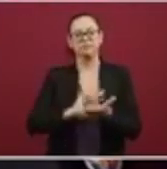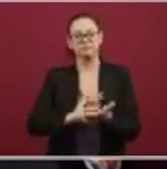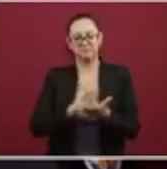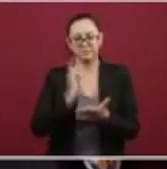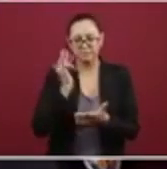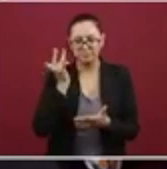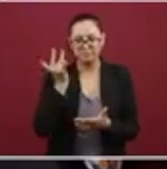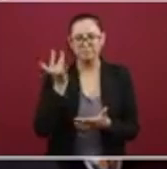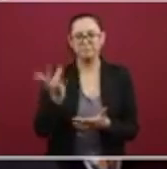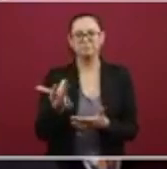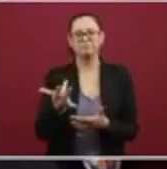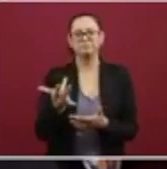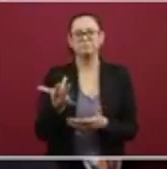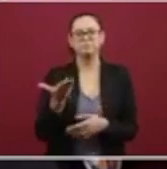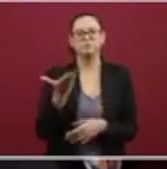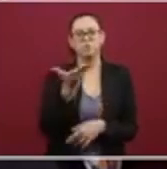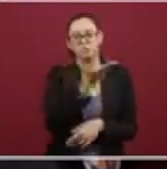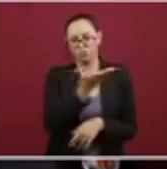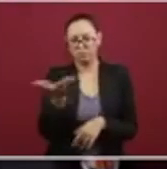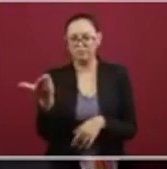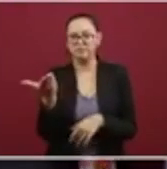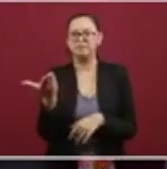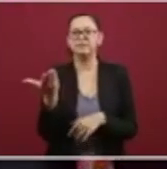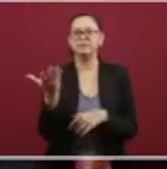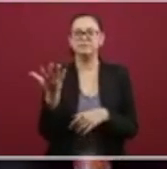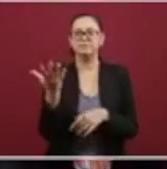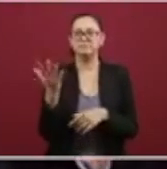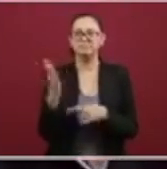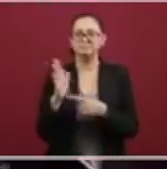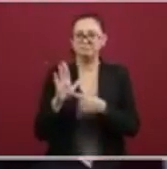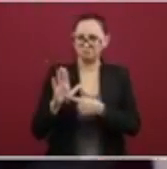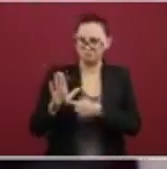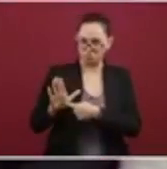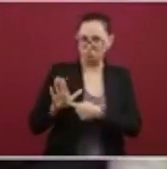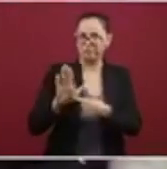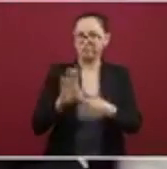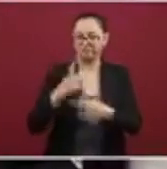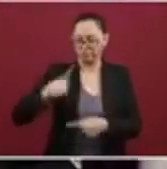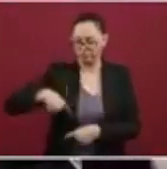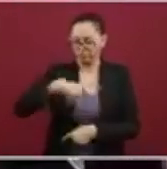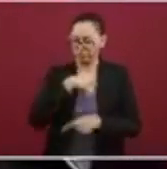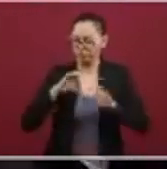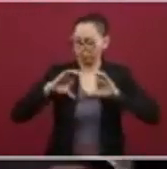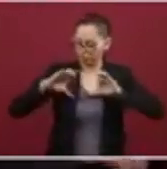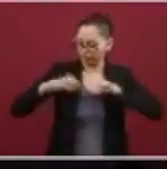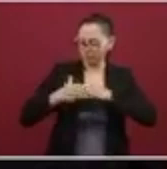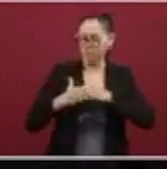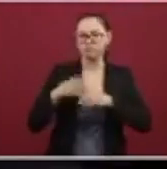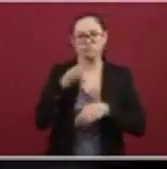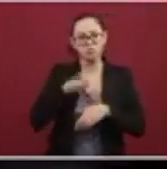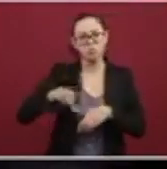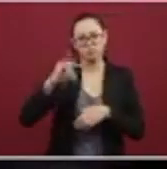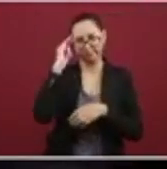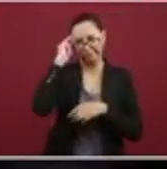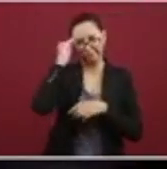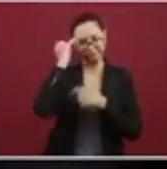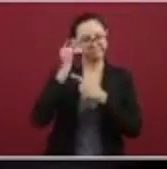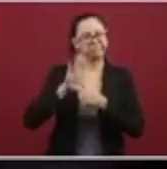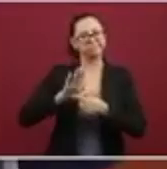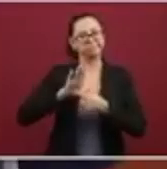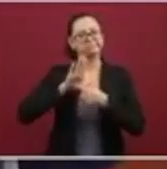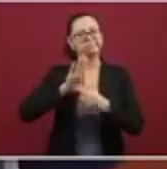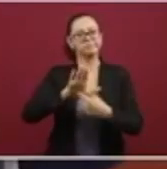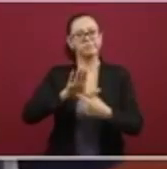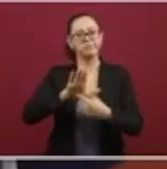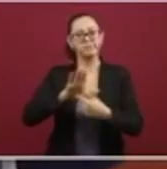que nos permitan visibilizarnos como comunidades y como pueblos indígenas que